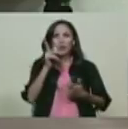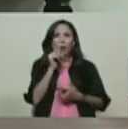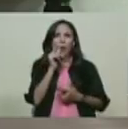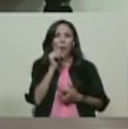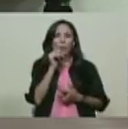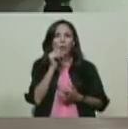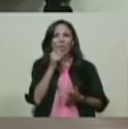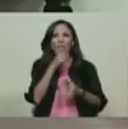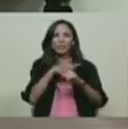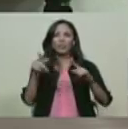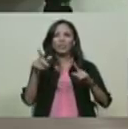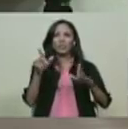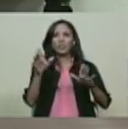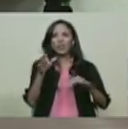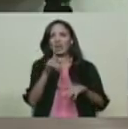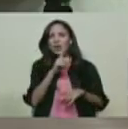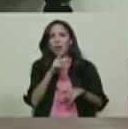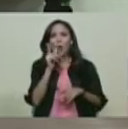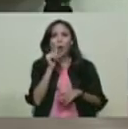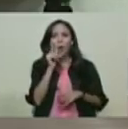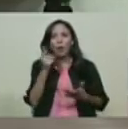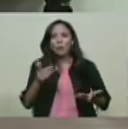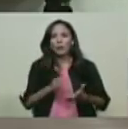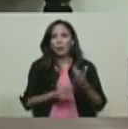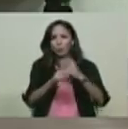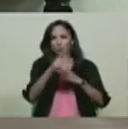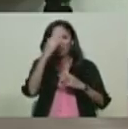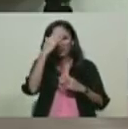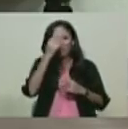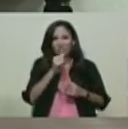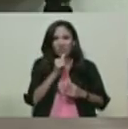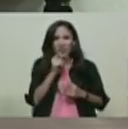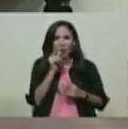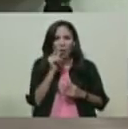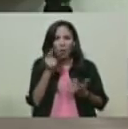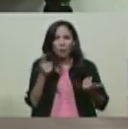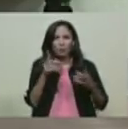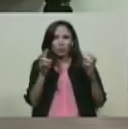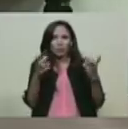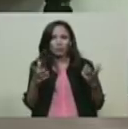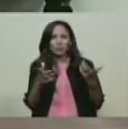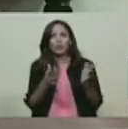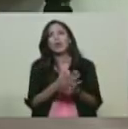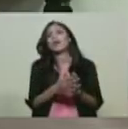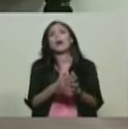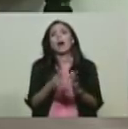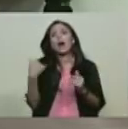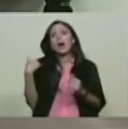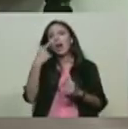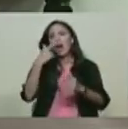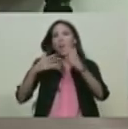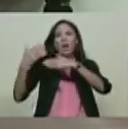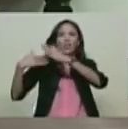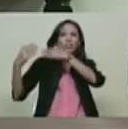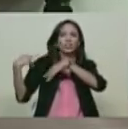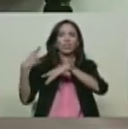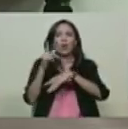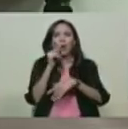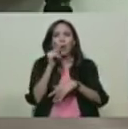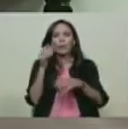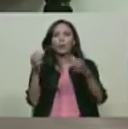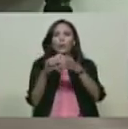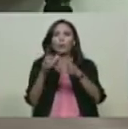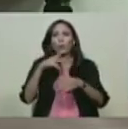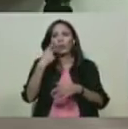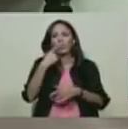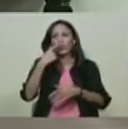él, ni ustedes saben quién es Omar Barbosa, ni Omar Barbosa sabe de ustedes, porque ellos son la vieja cúpula política